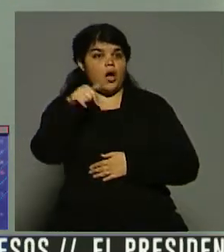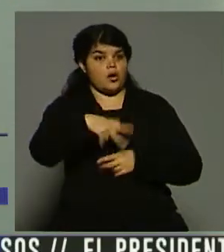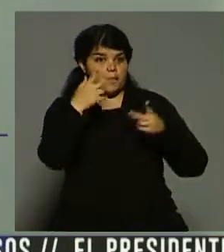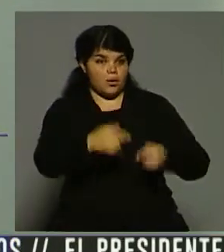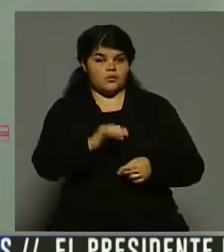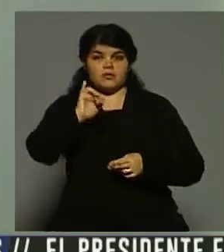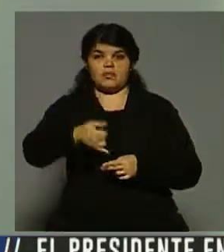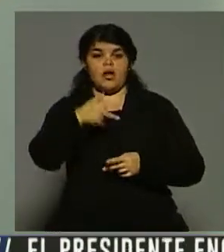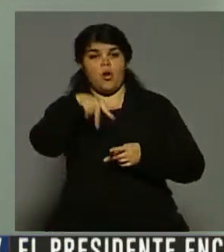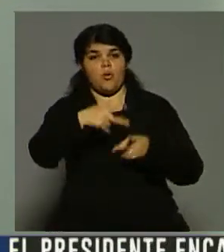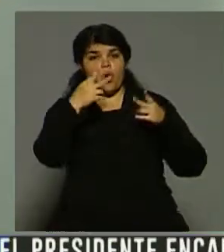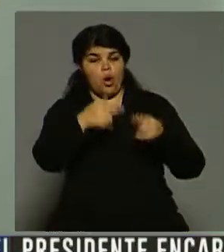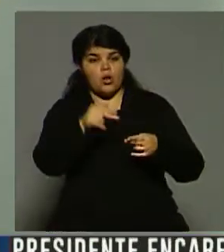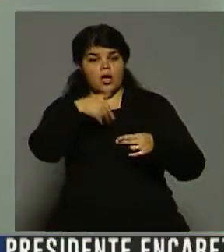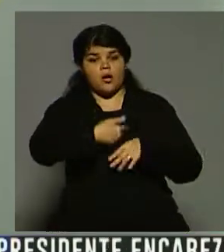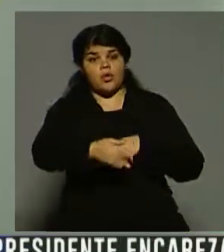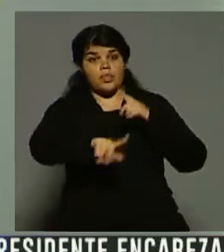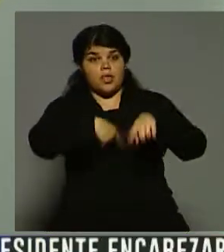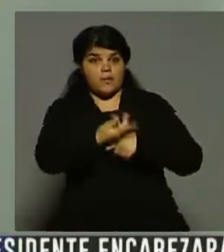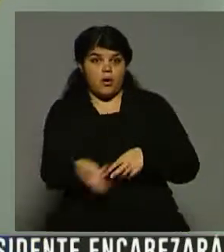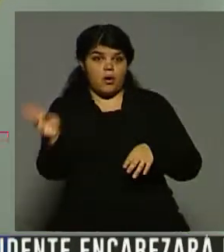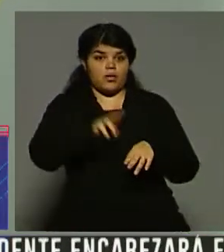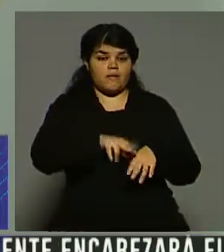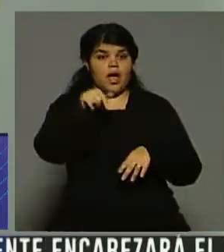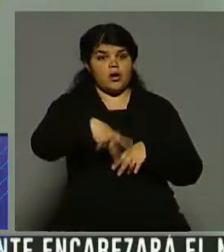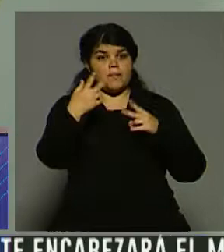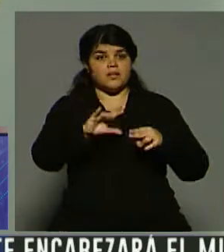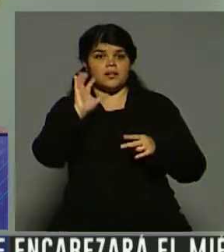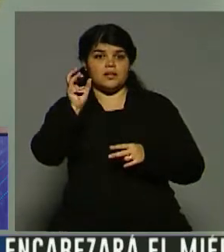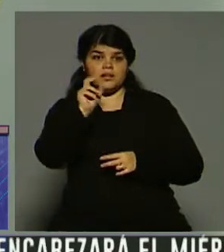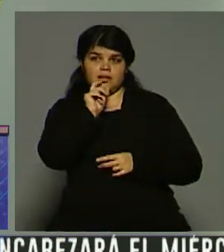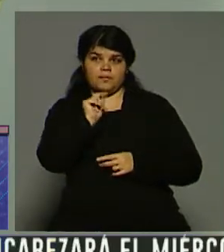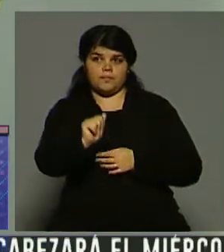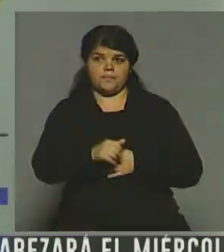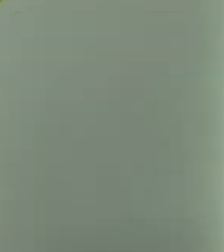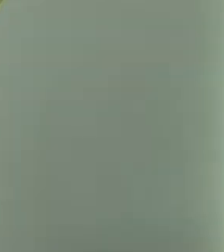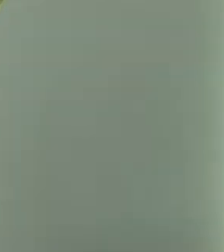en Universidad Noticias. Regresamos en un ratito, vamos a una pausa por el canal 30 de la TDA, ya volvemos.